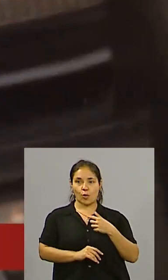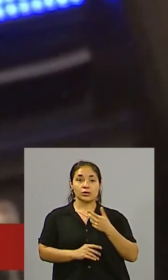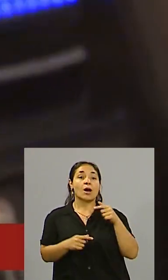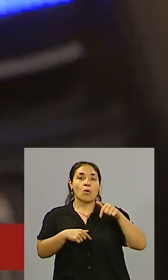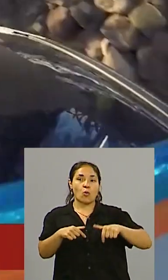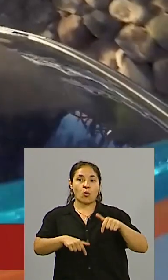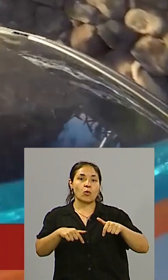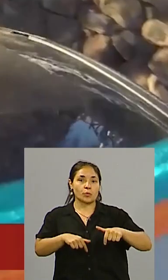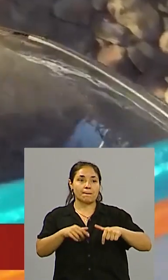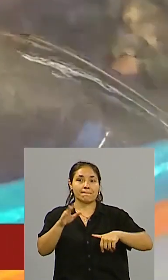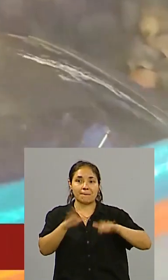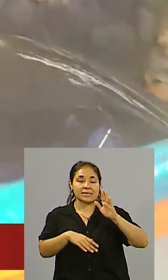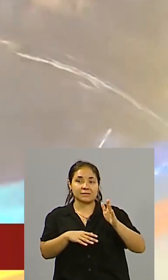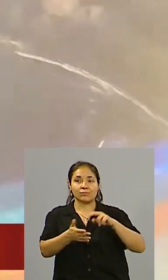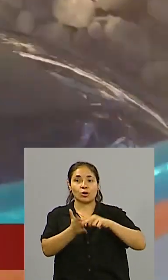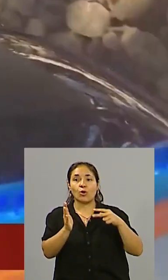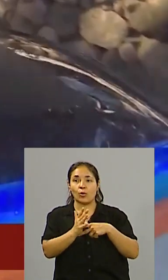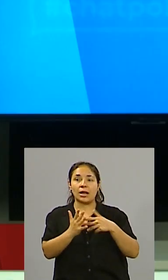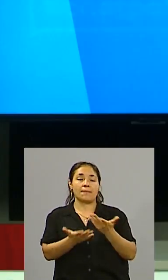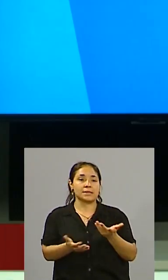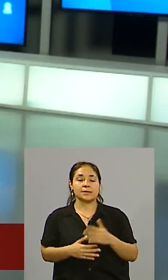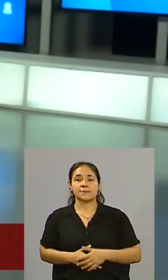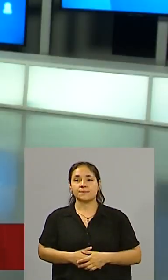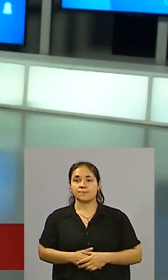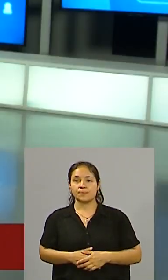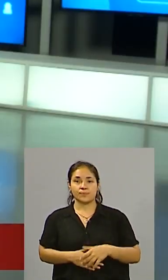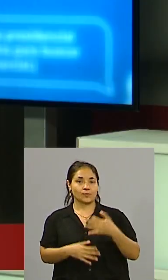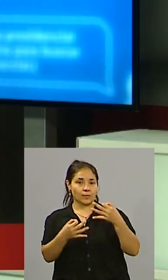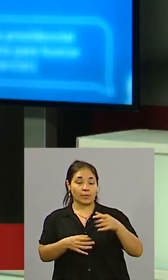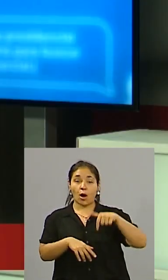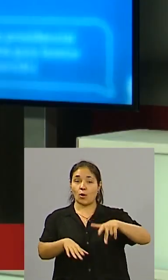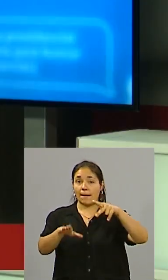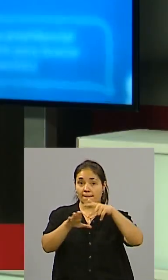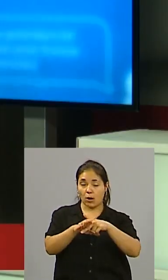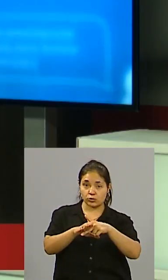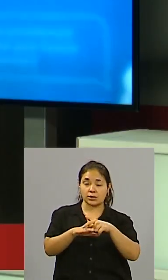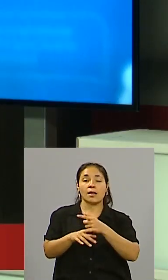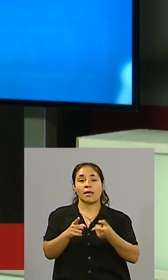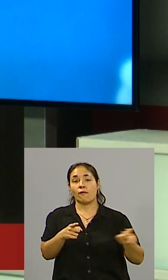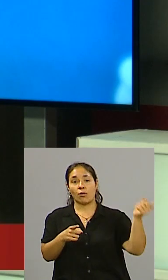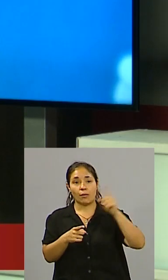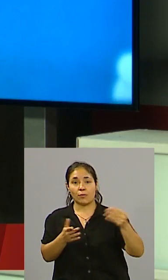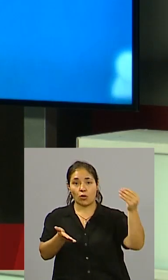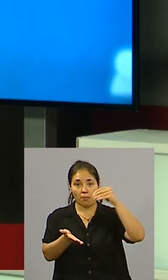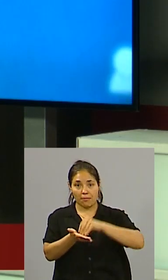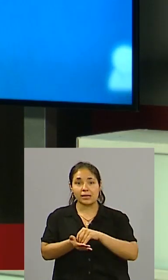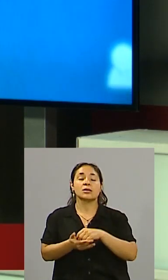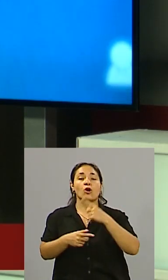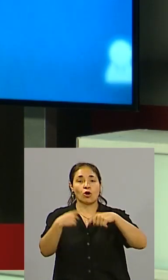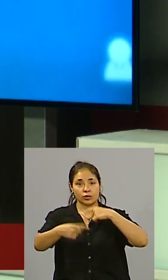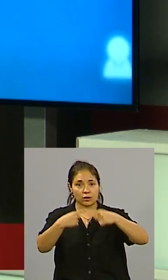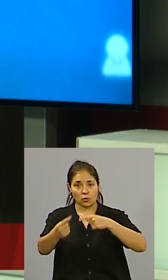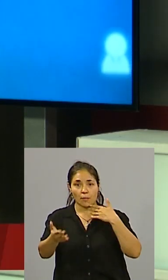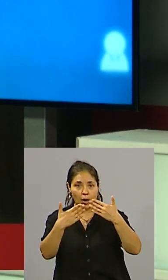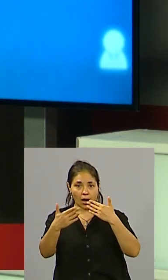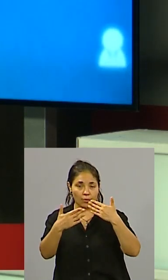están, digamos, reproduciéndose en mayor medida. Tal cual. Bueno, Mercedes, nos vamos a ir a una pausa, enseguida regresamos y por supuesto vamos a seguir hablando